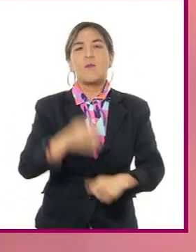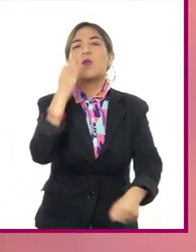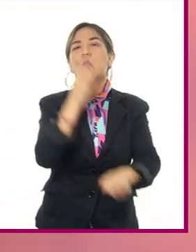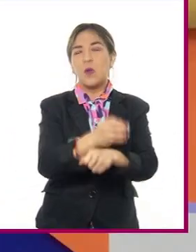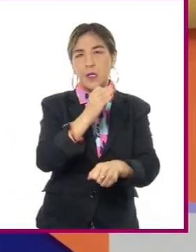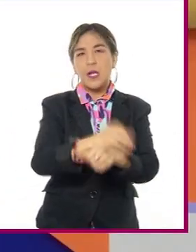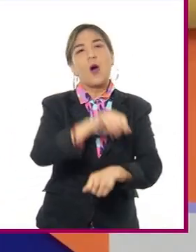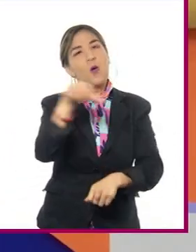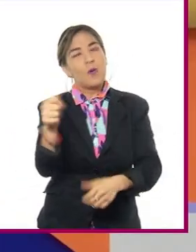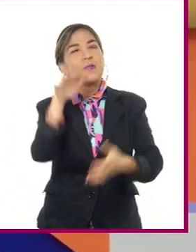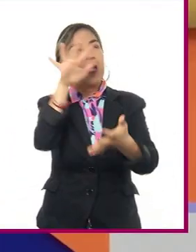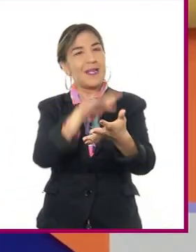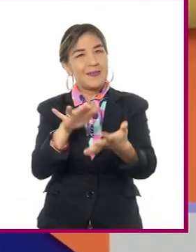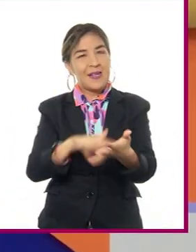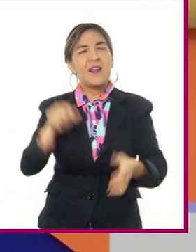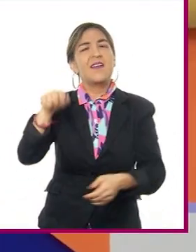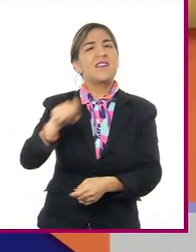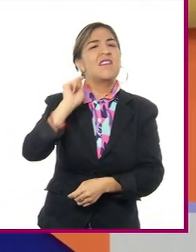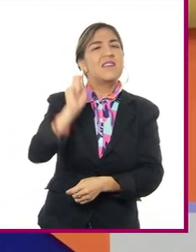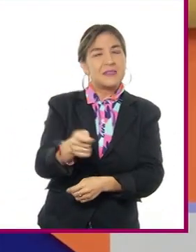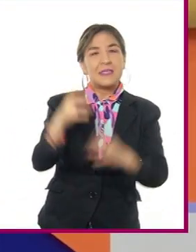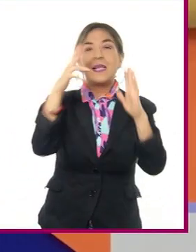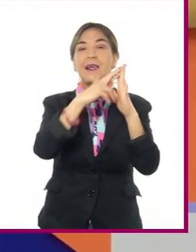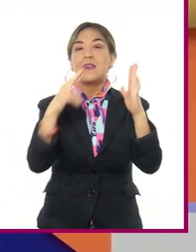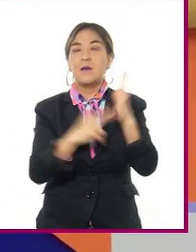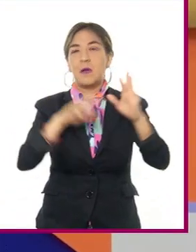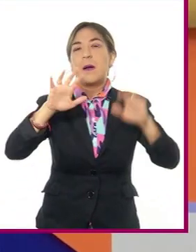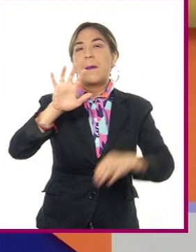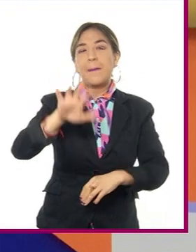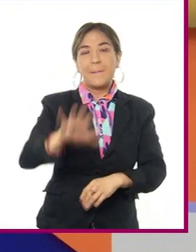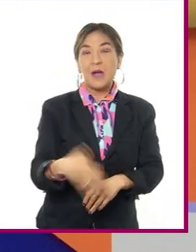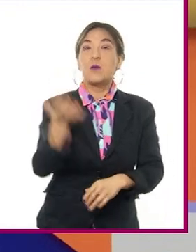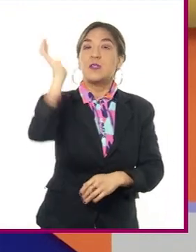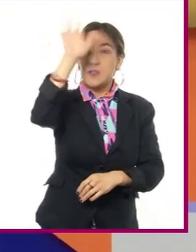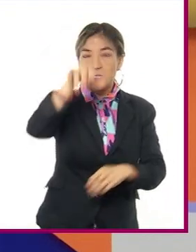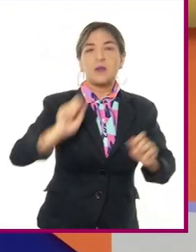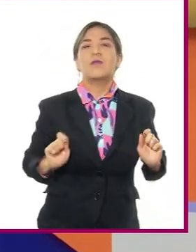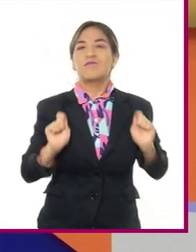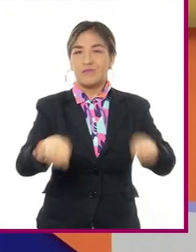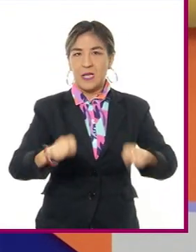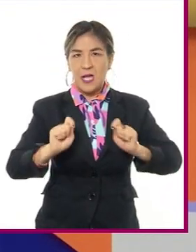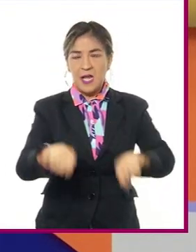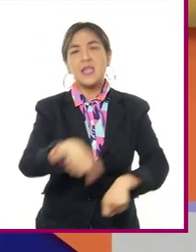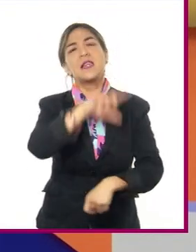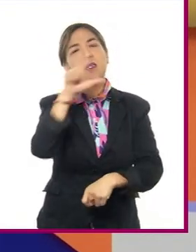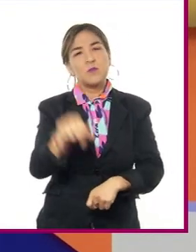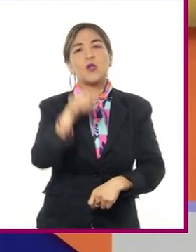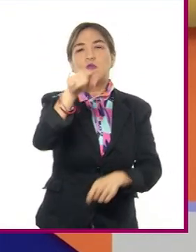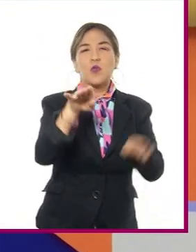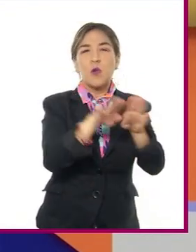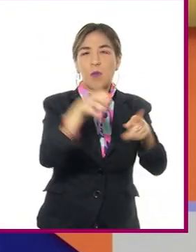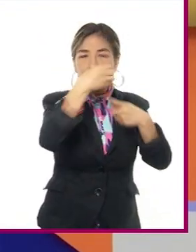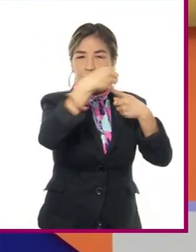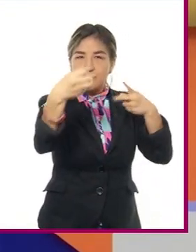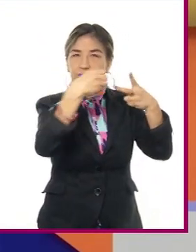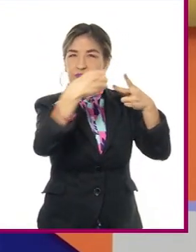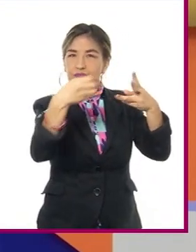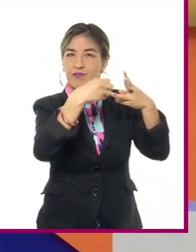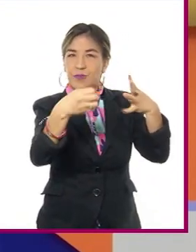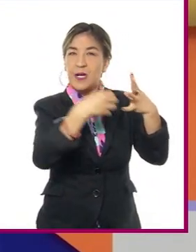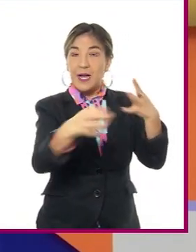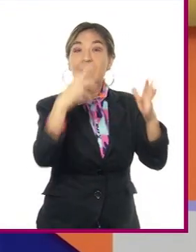el siguiente texto que pertenece al reglamento de baloncesto en silla de ruedas y organicemos las reglas para